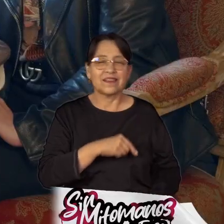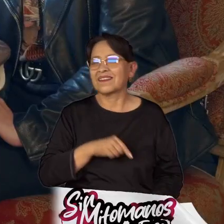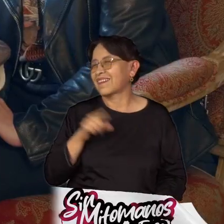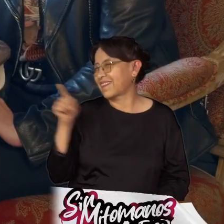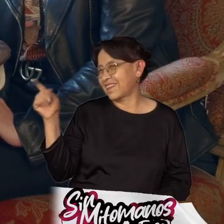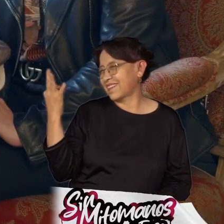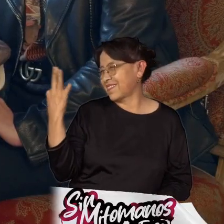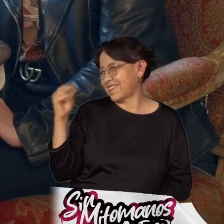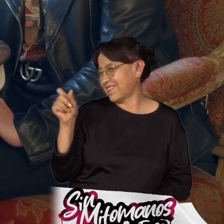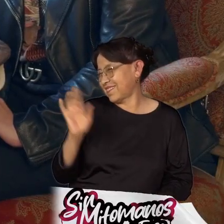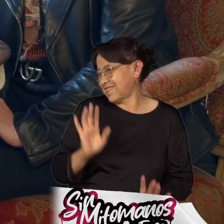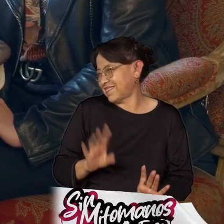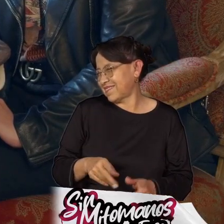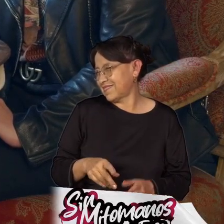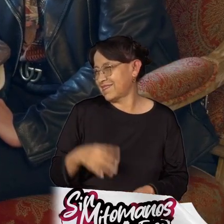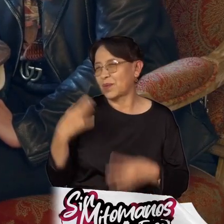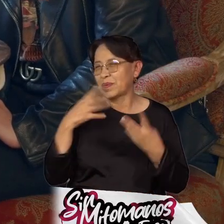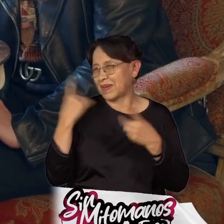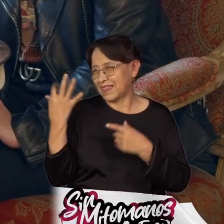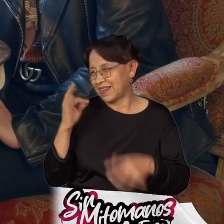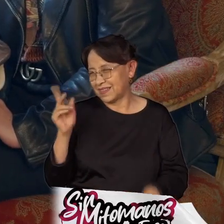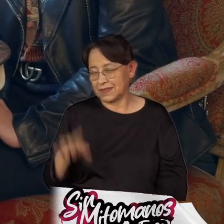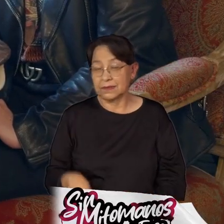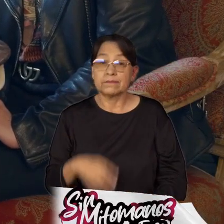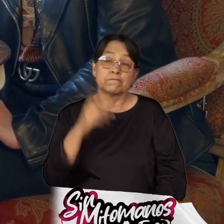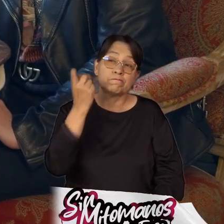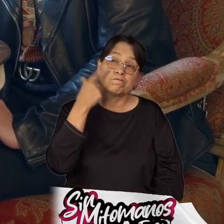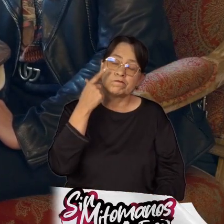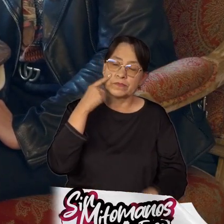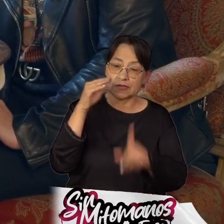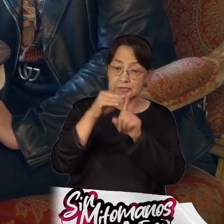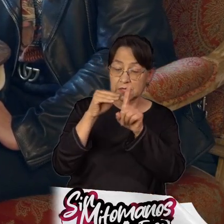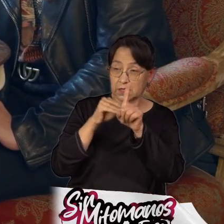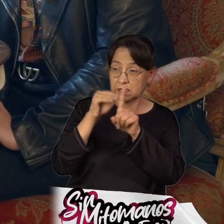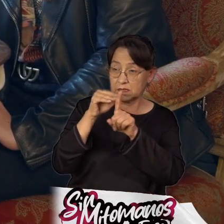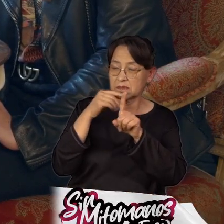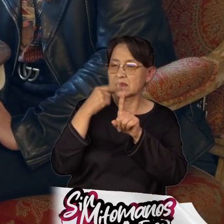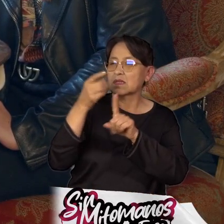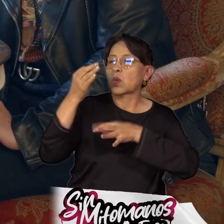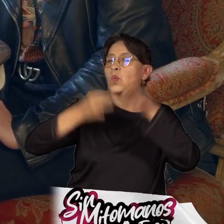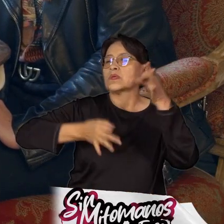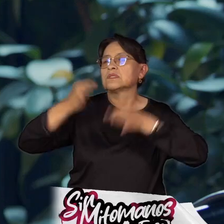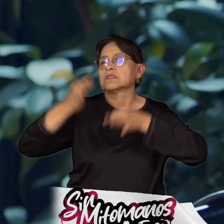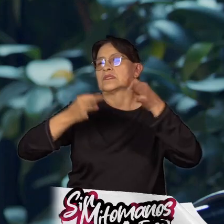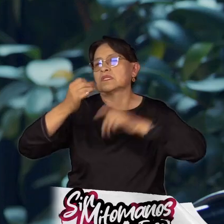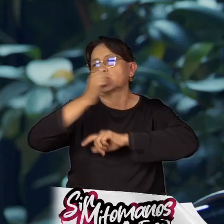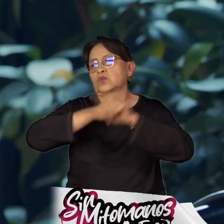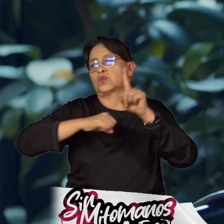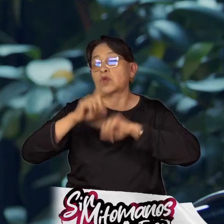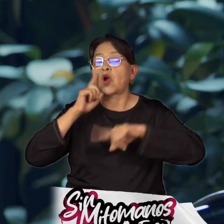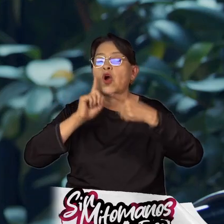El sistema de estratos que buscaba una herramienta de justicia social, ese era su